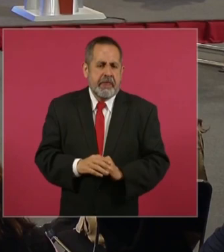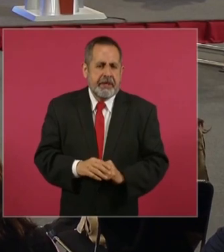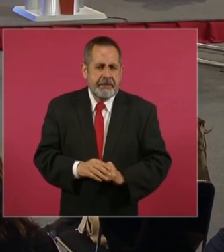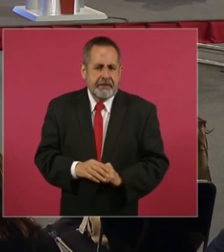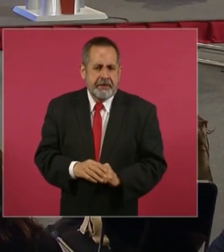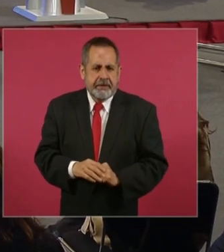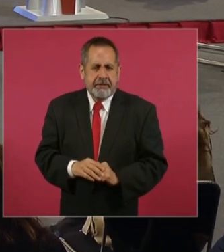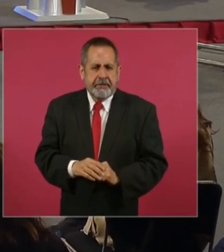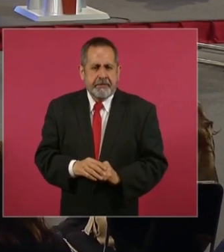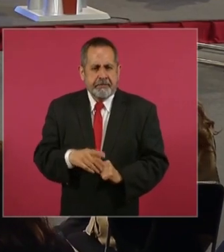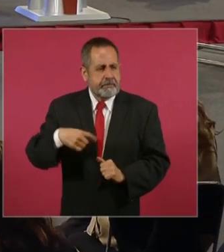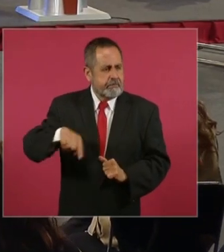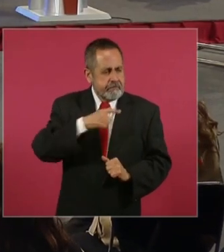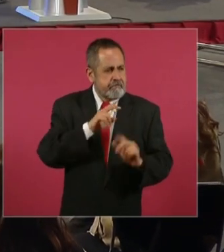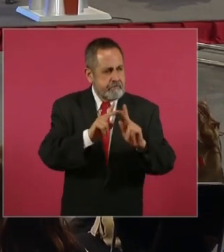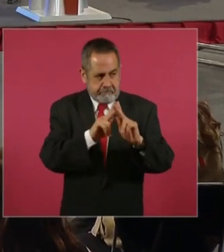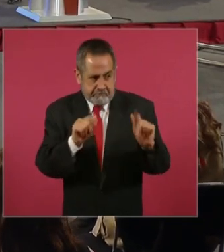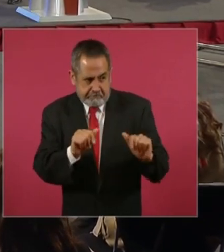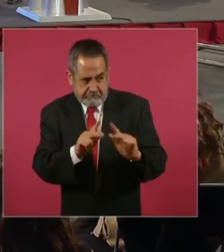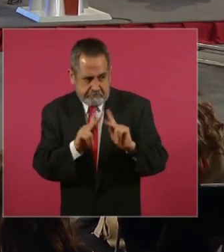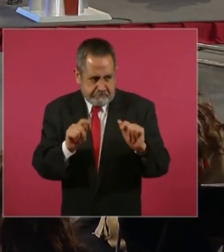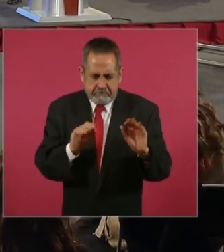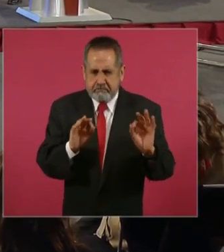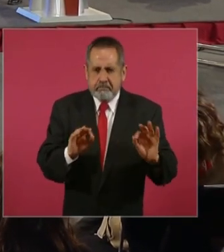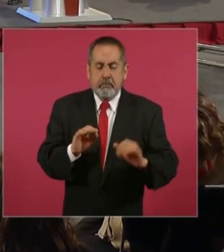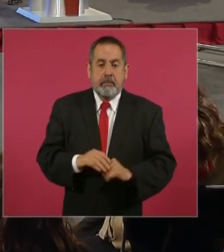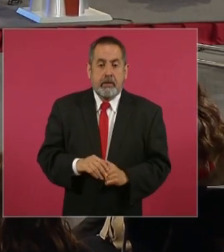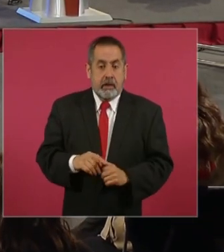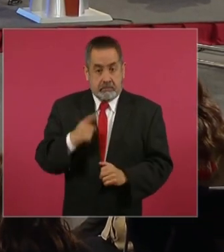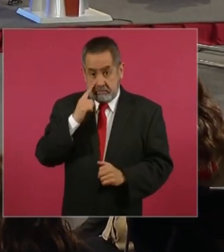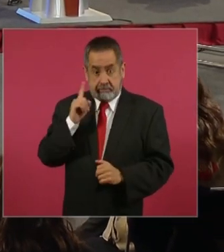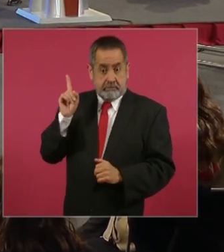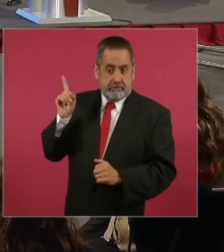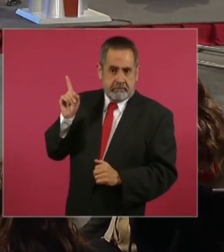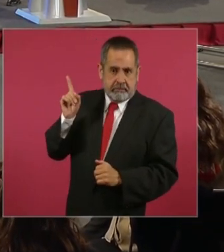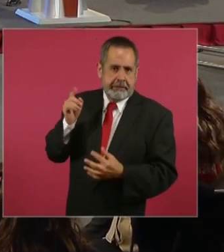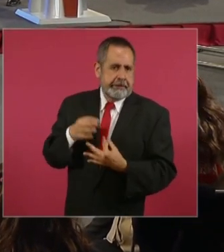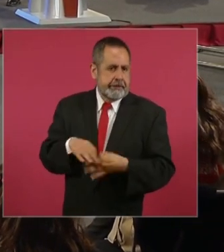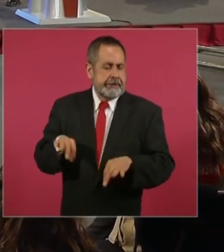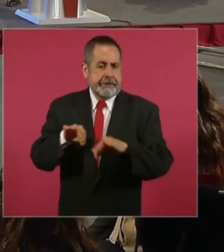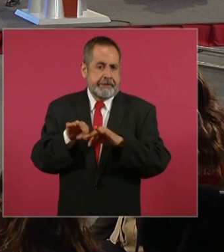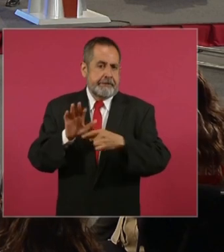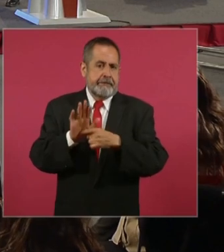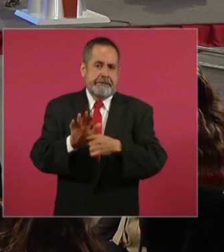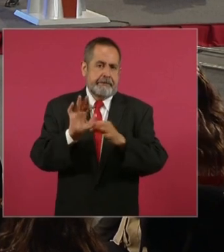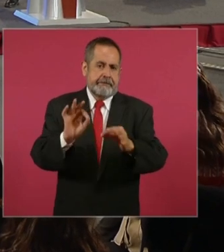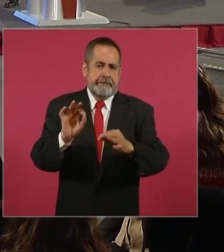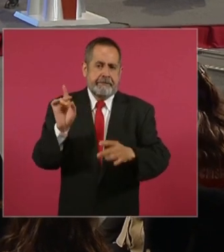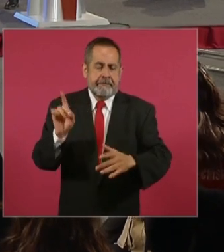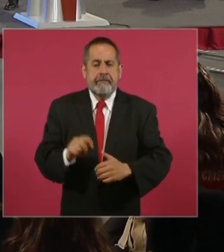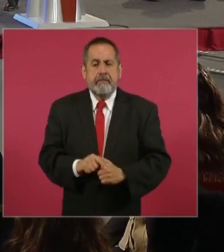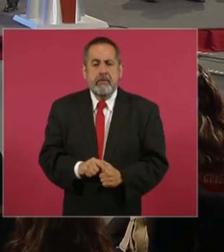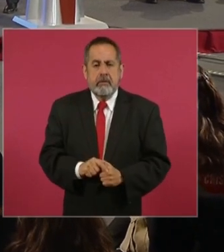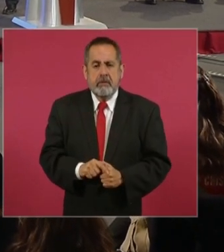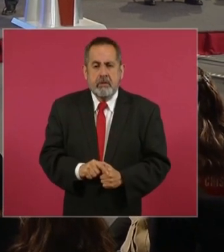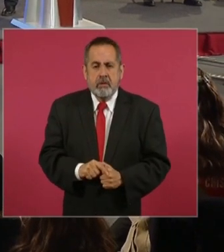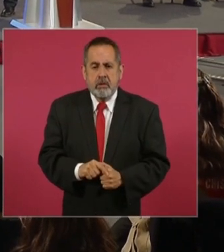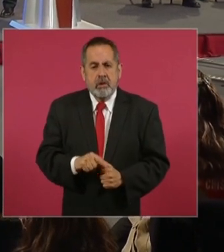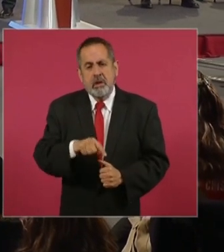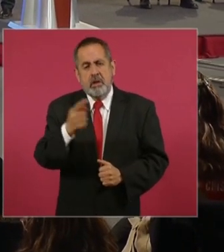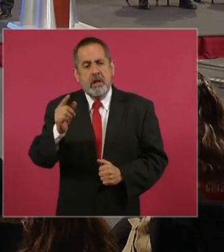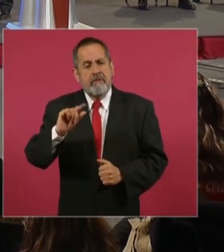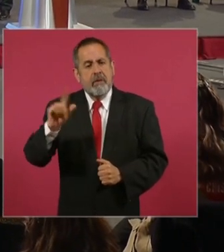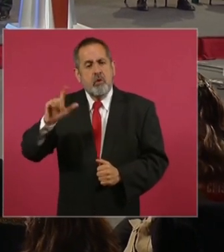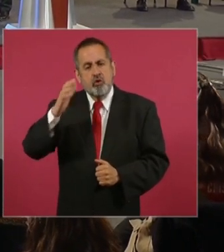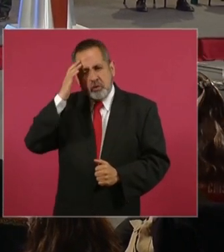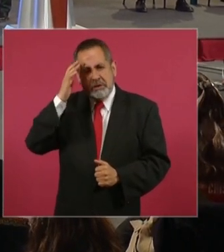estamos buscando la paz. Pero esto es muy importante. Y a ver quiénes son los